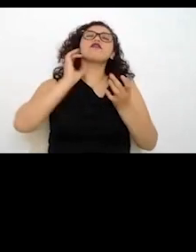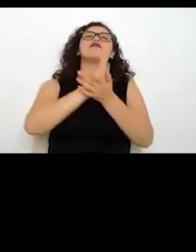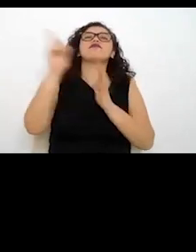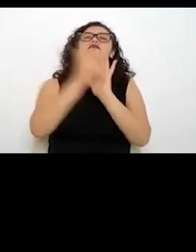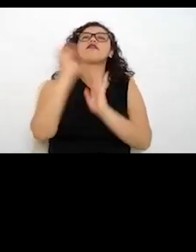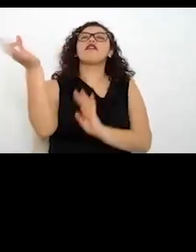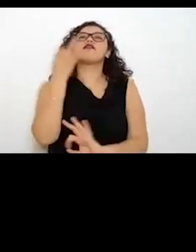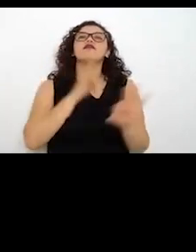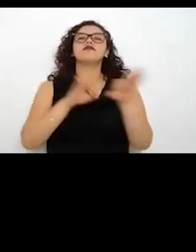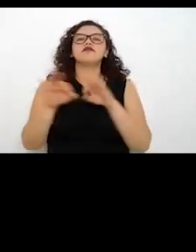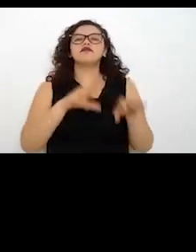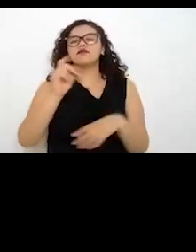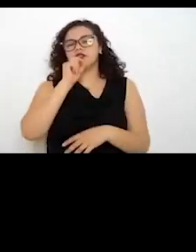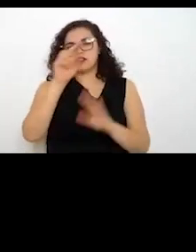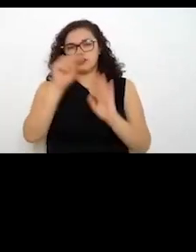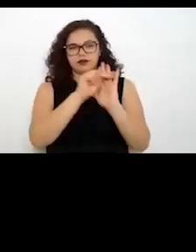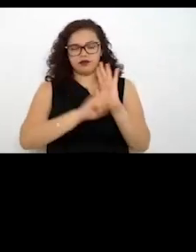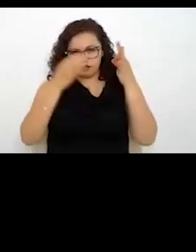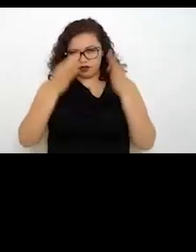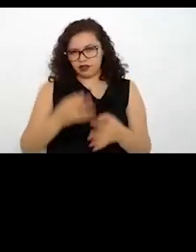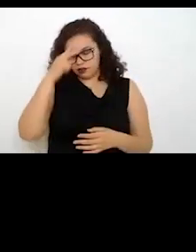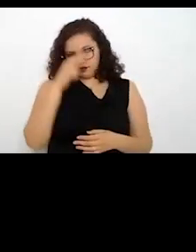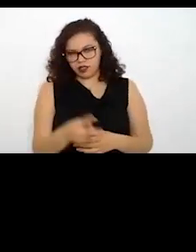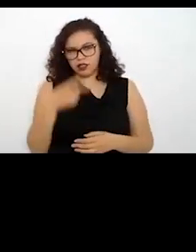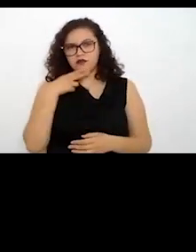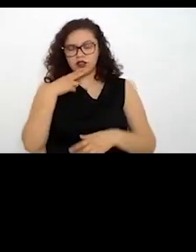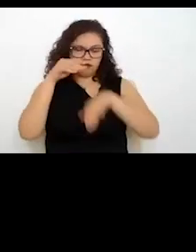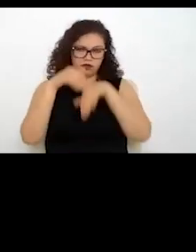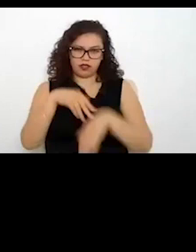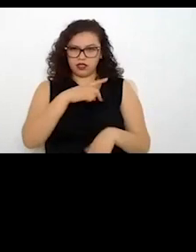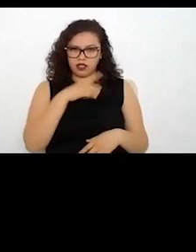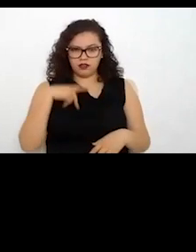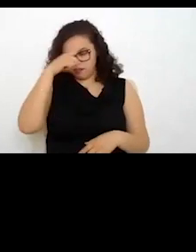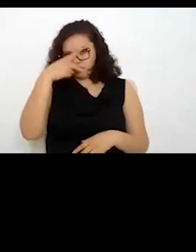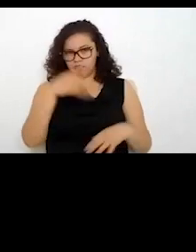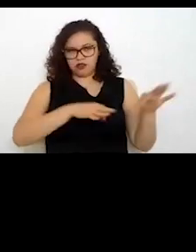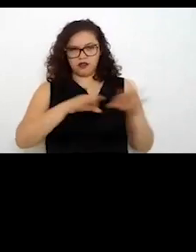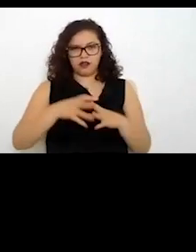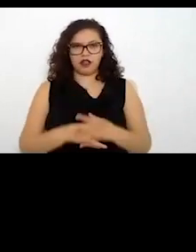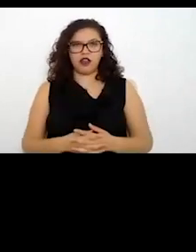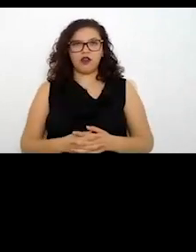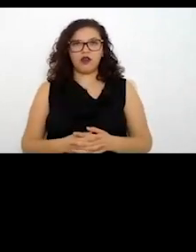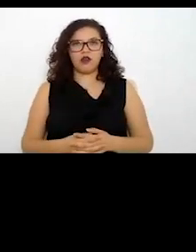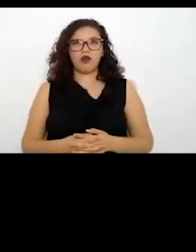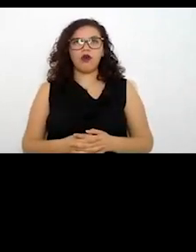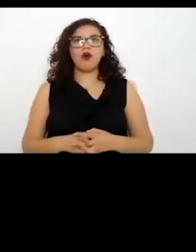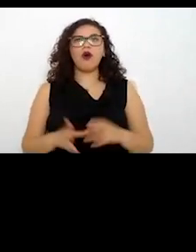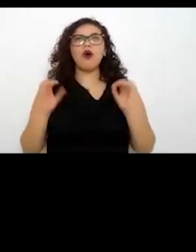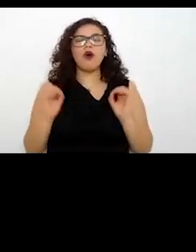las normas oficiales mexicanas que sean aplicables a ese trabajo, o bien las leyes